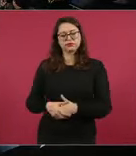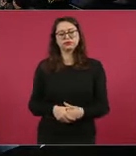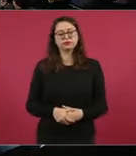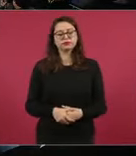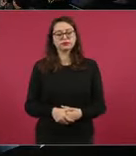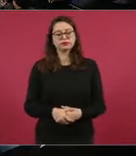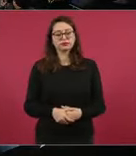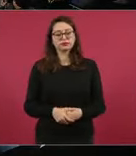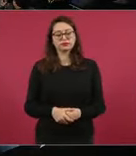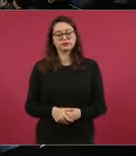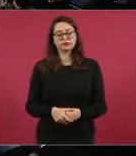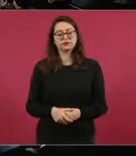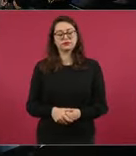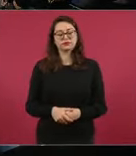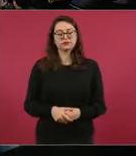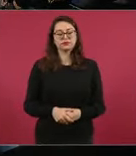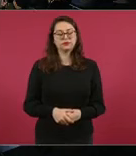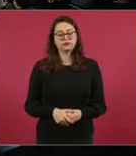No sabe lo que